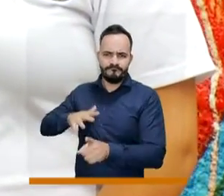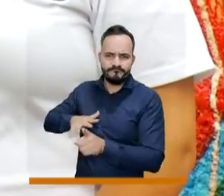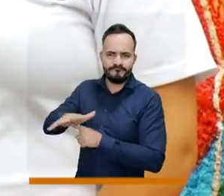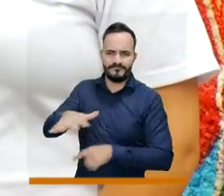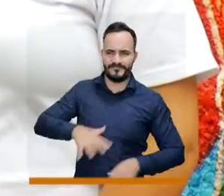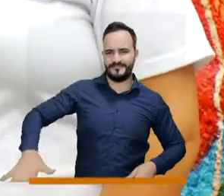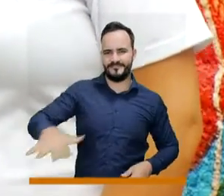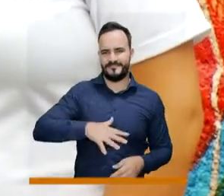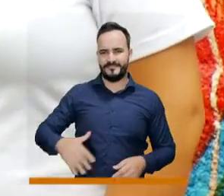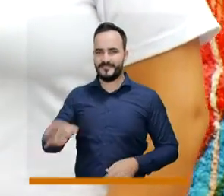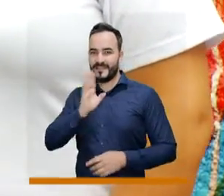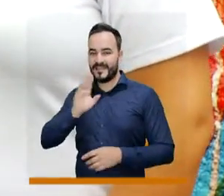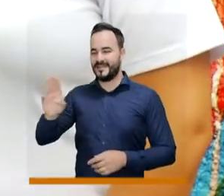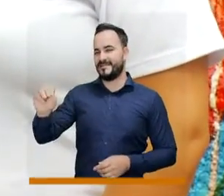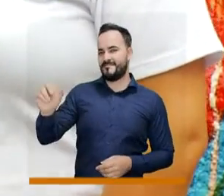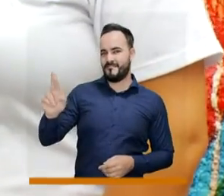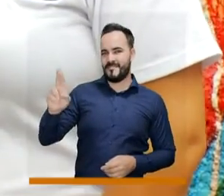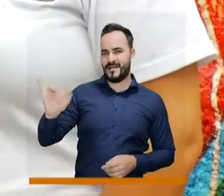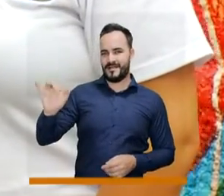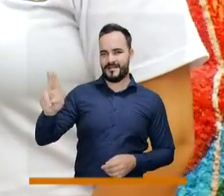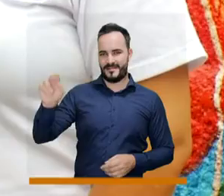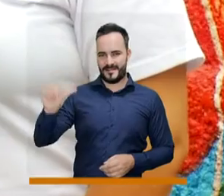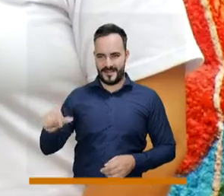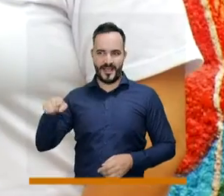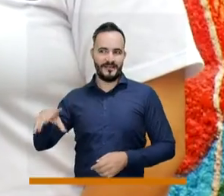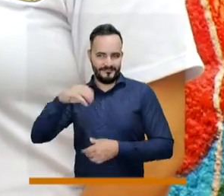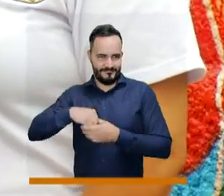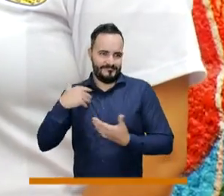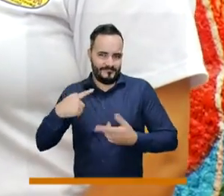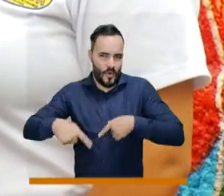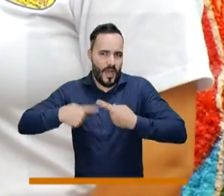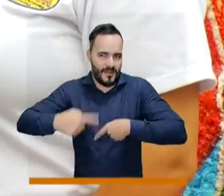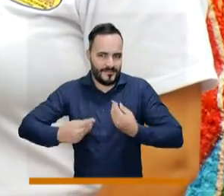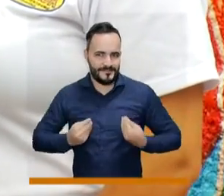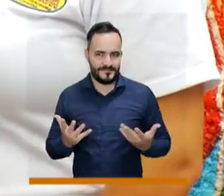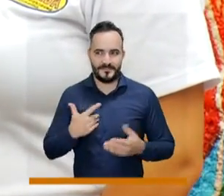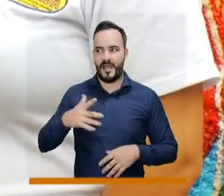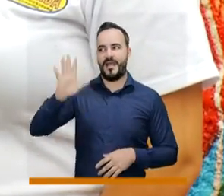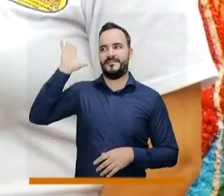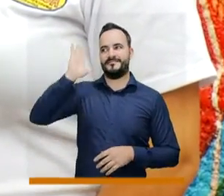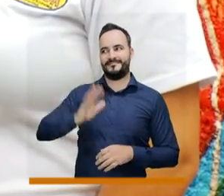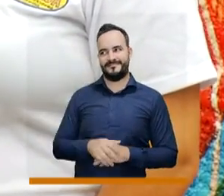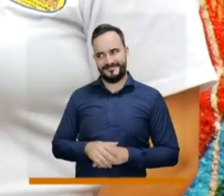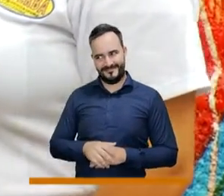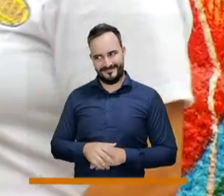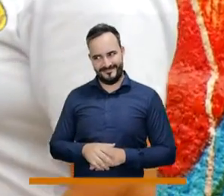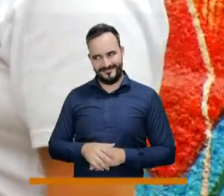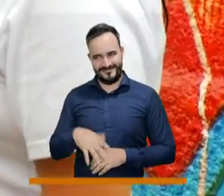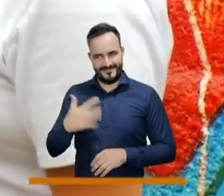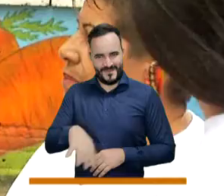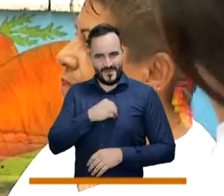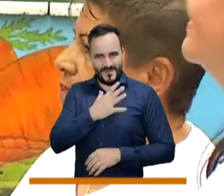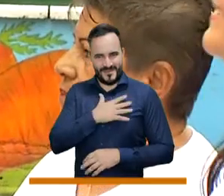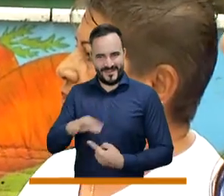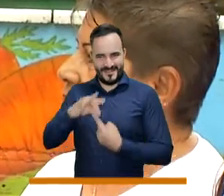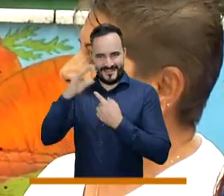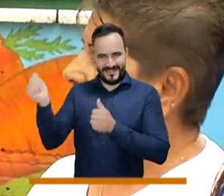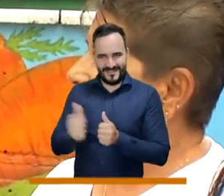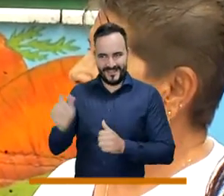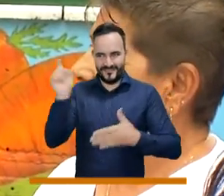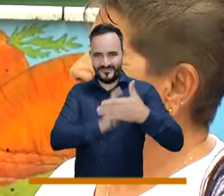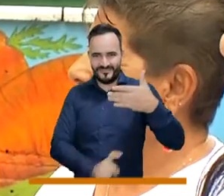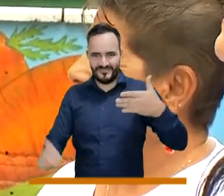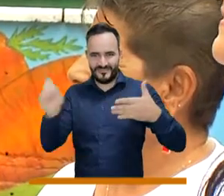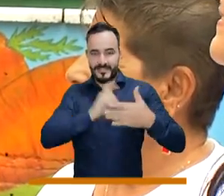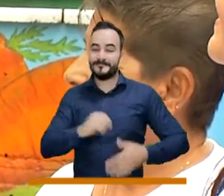han transformado este territorio de una manera increíble. Estoy aquí con doña Marina, que es la que está además en ese mural tan espectacular. Además, no, pero